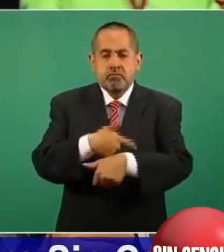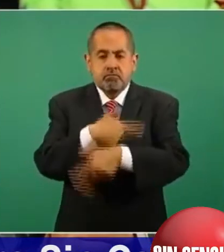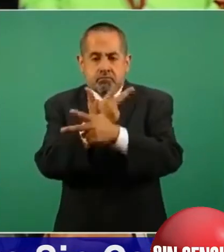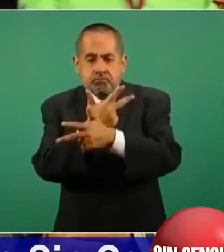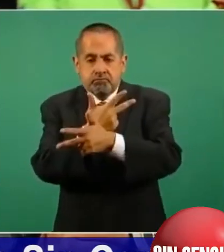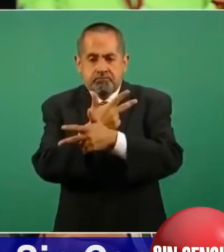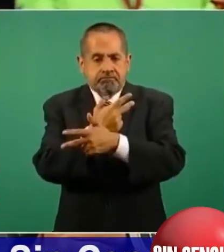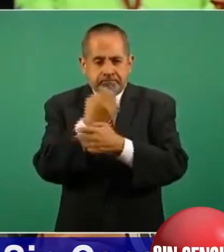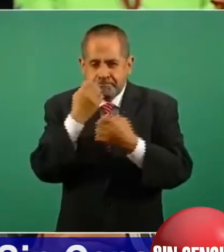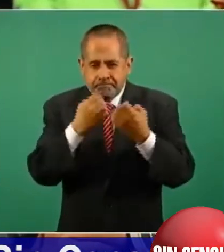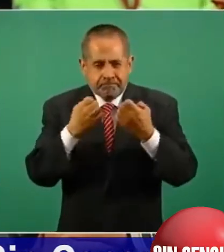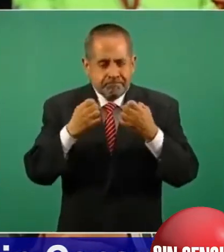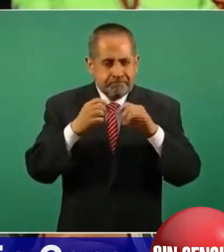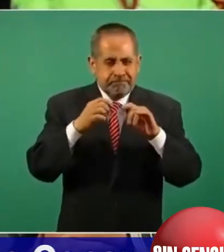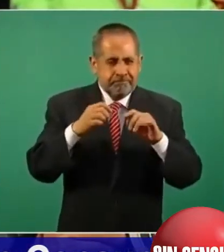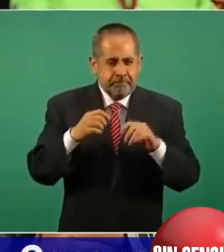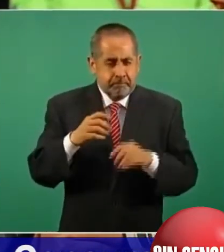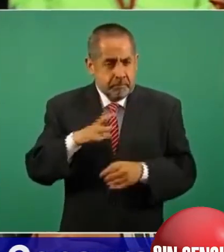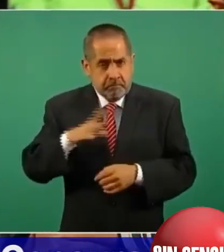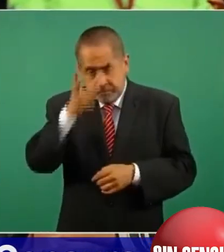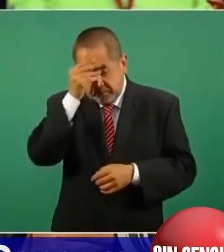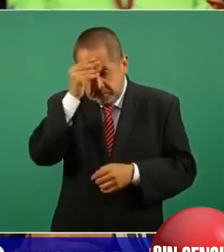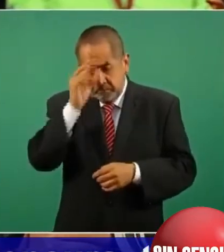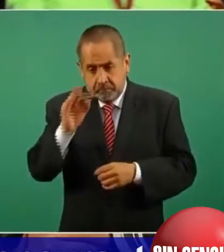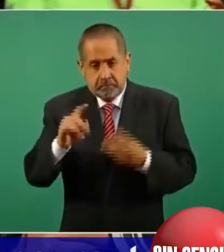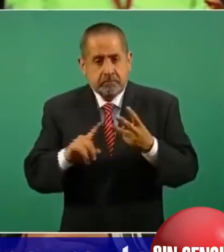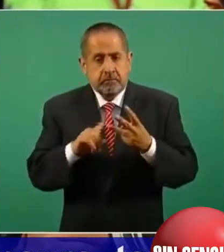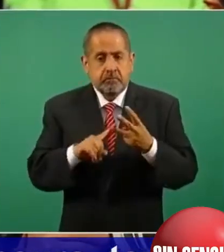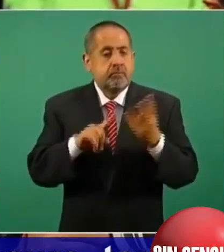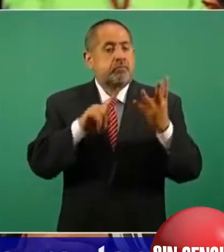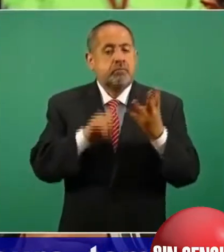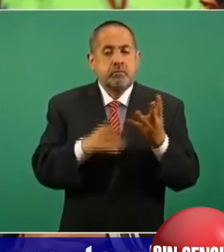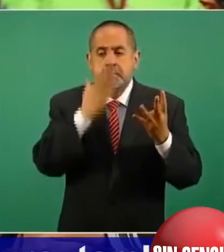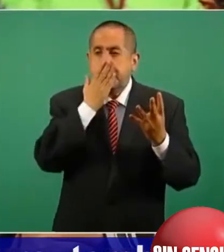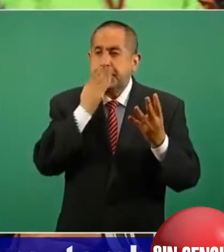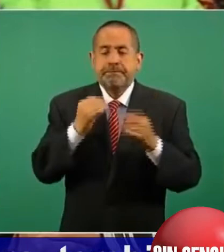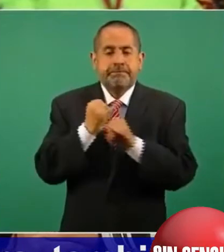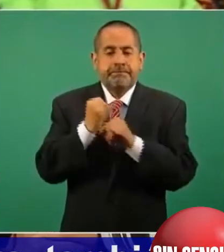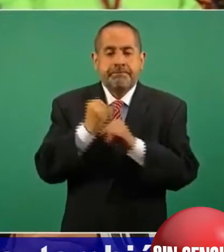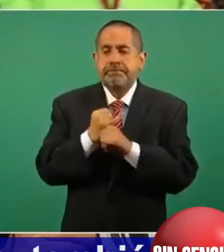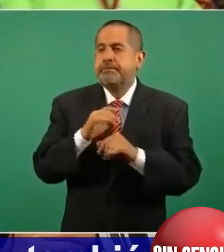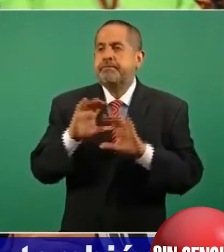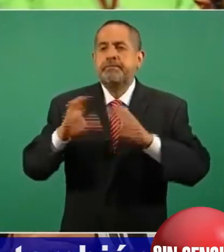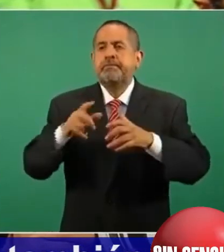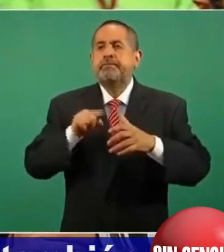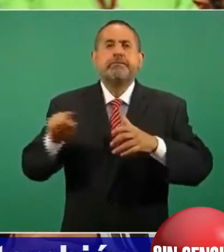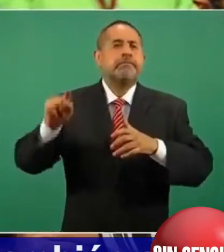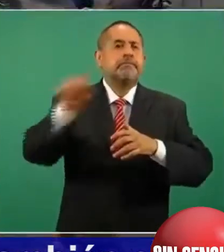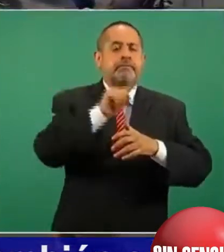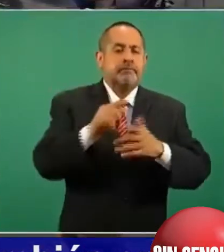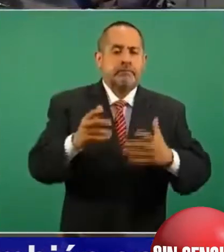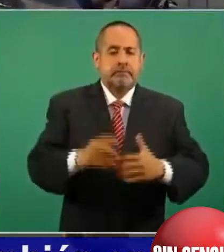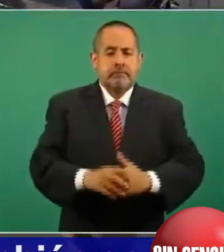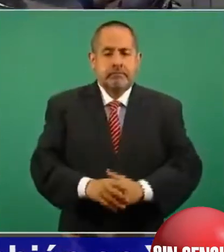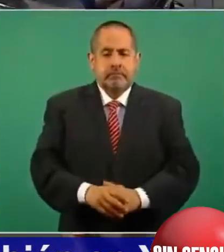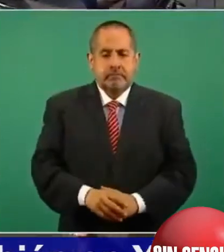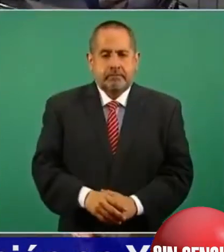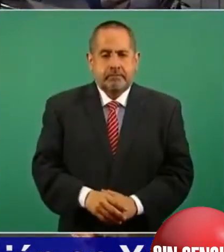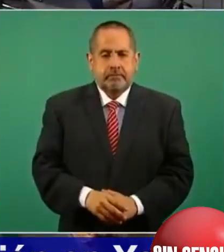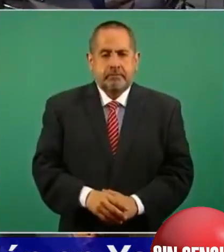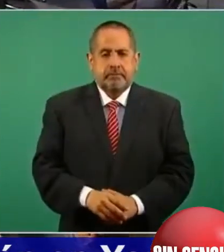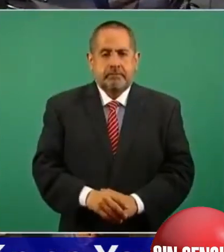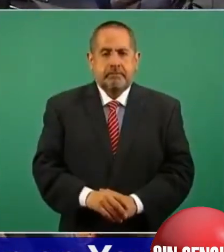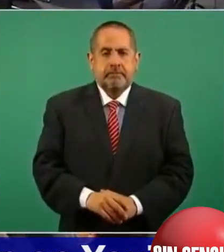han estado aprendiendo y qué ha pasado con los niños que siguen sin tener internet, sobre todo en las comunidades lejanas. Gracias. Esteban,